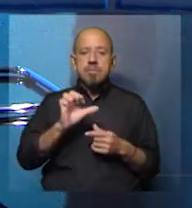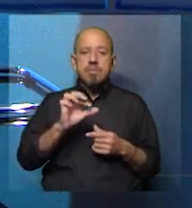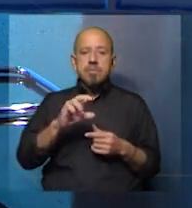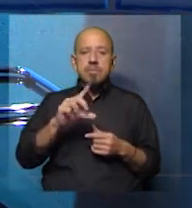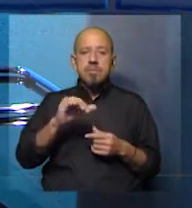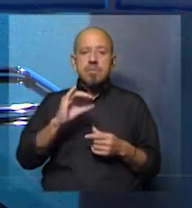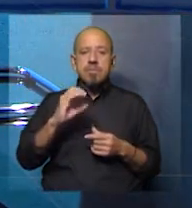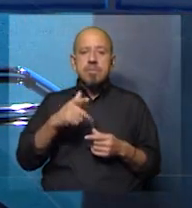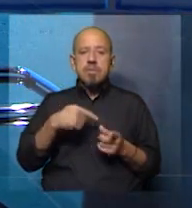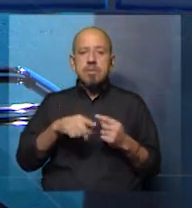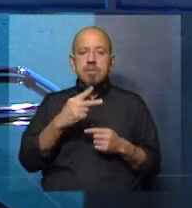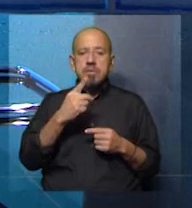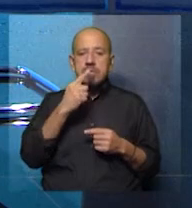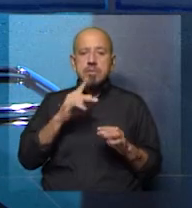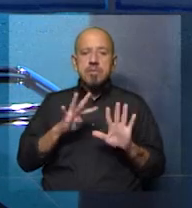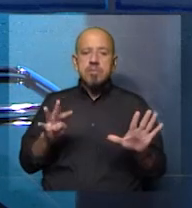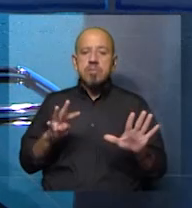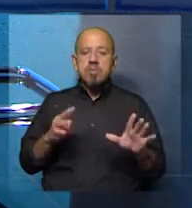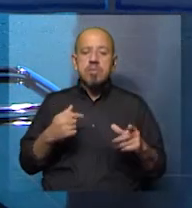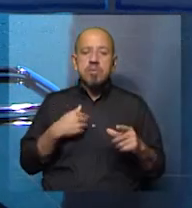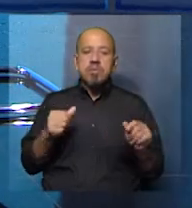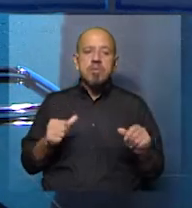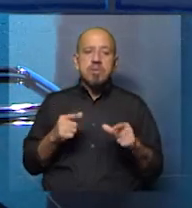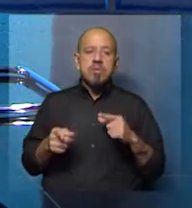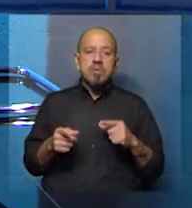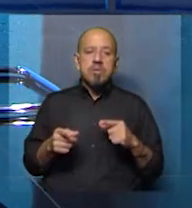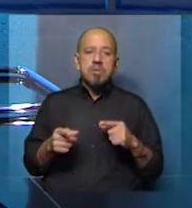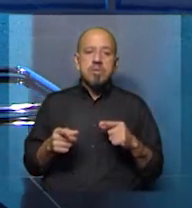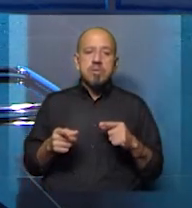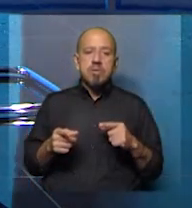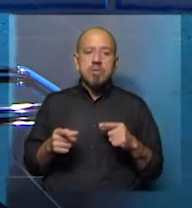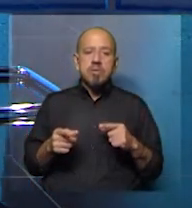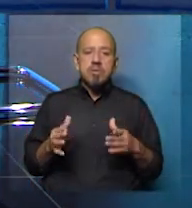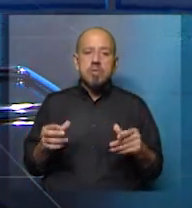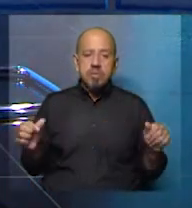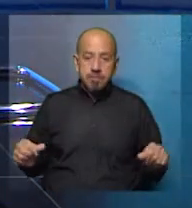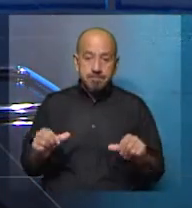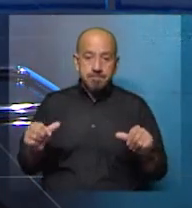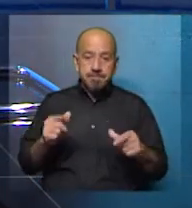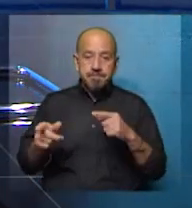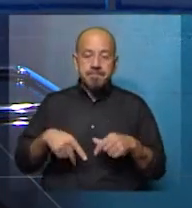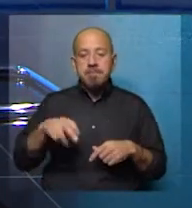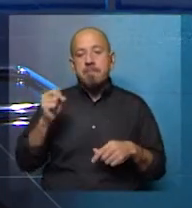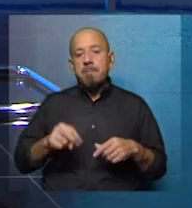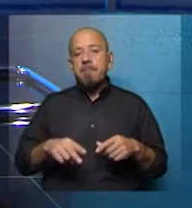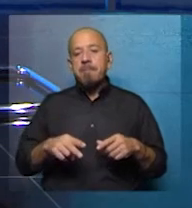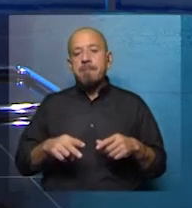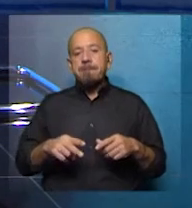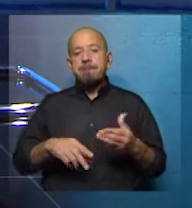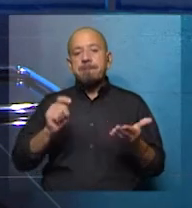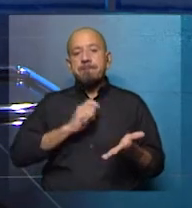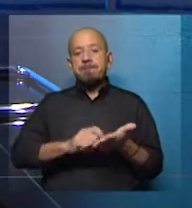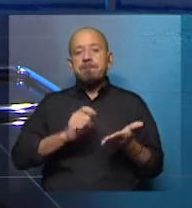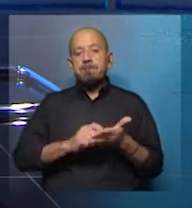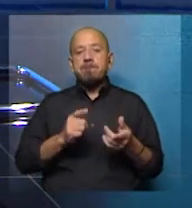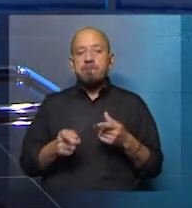2009 a mí me tocó desarrollar el consejo que se hiciera el plan que se se escribiera el